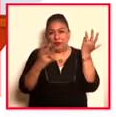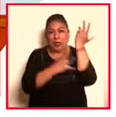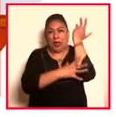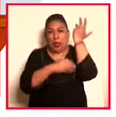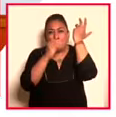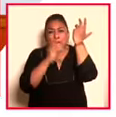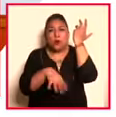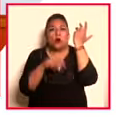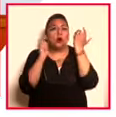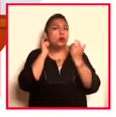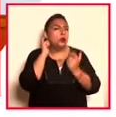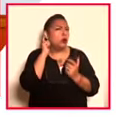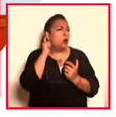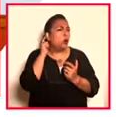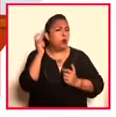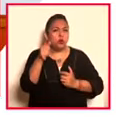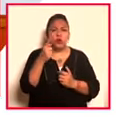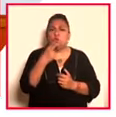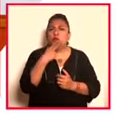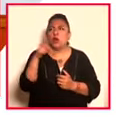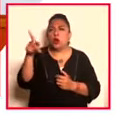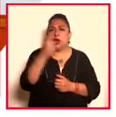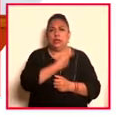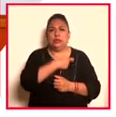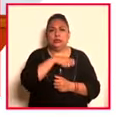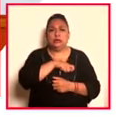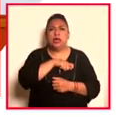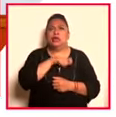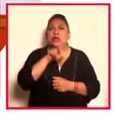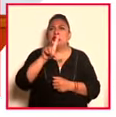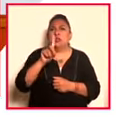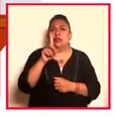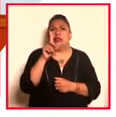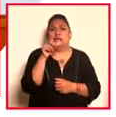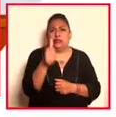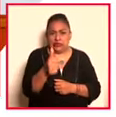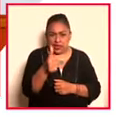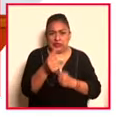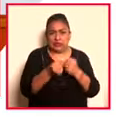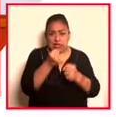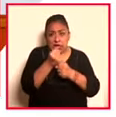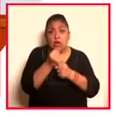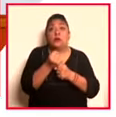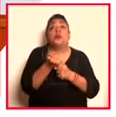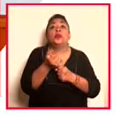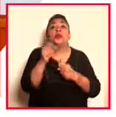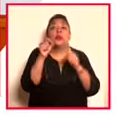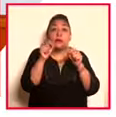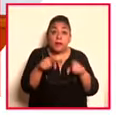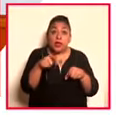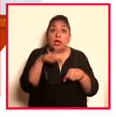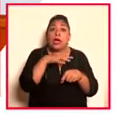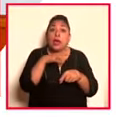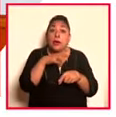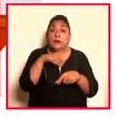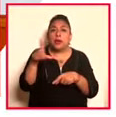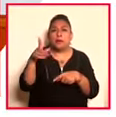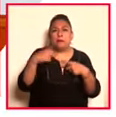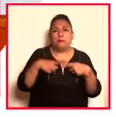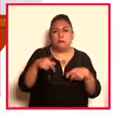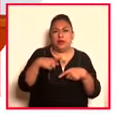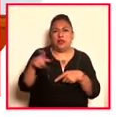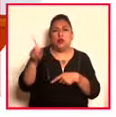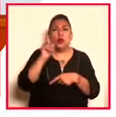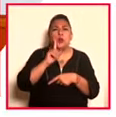fue aplicado en España en el 36, gracias al hecho también que había una anarquista que era